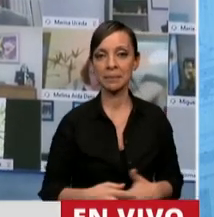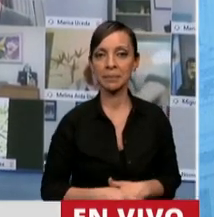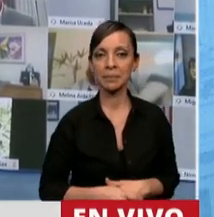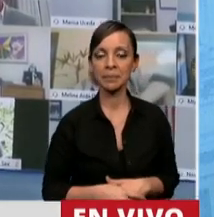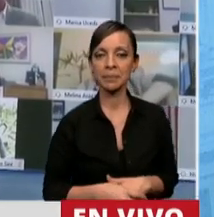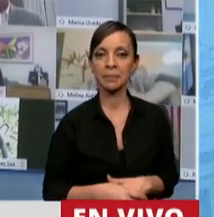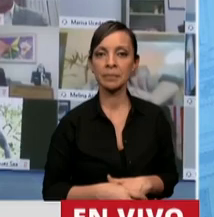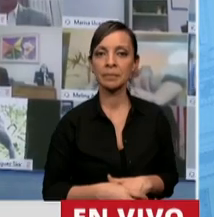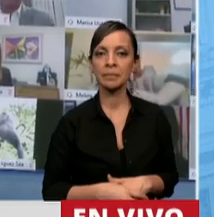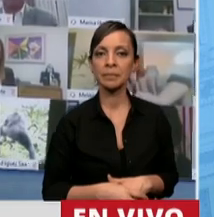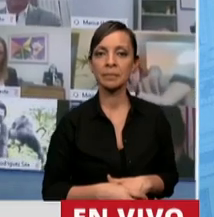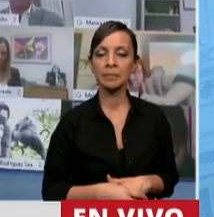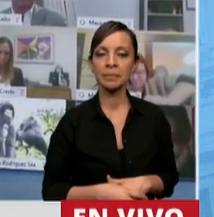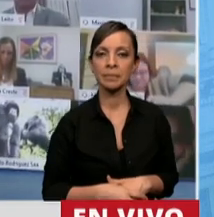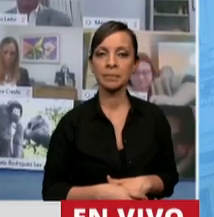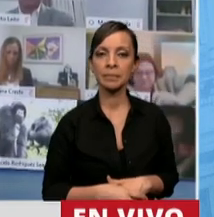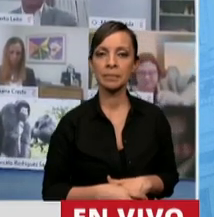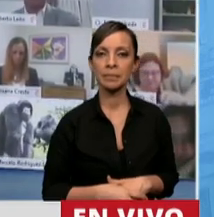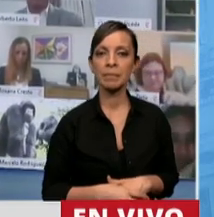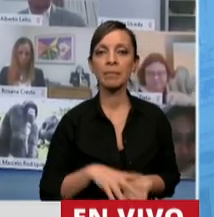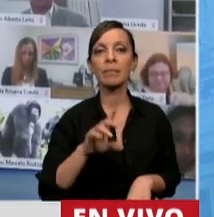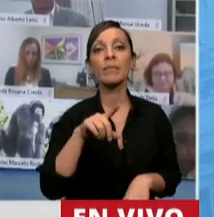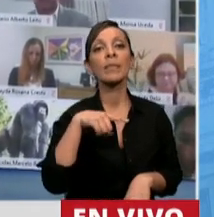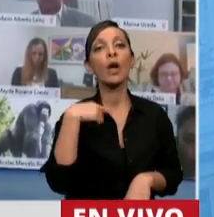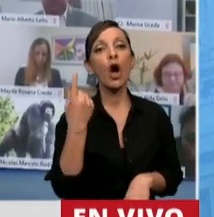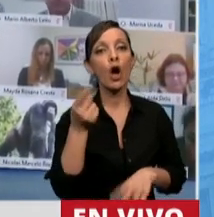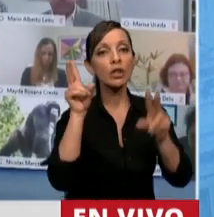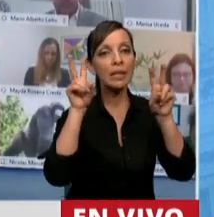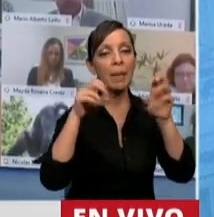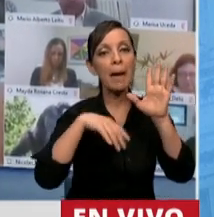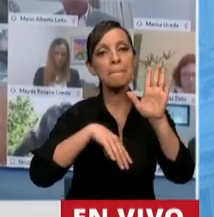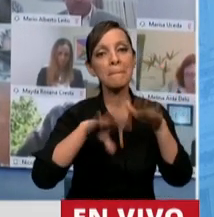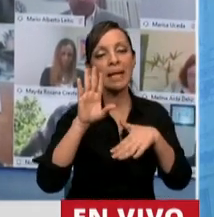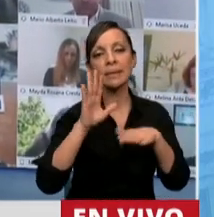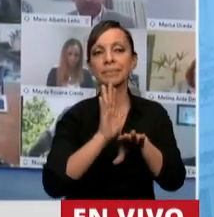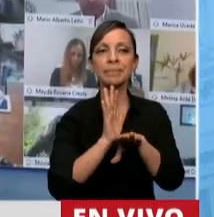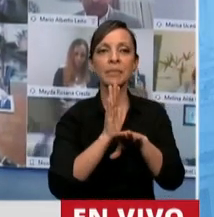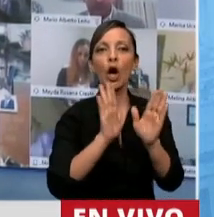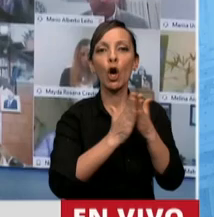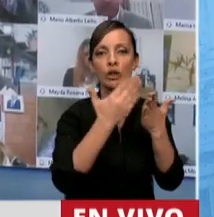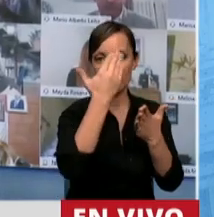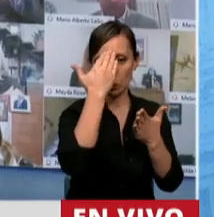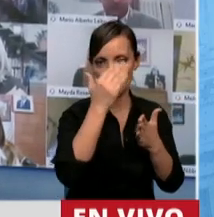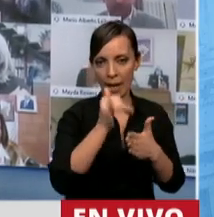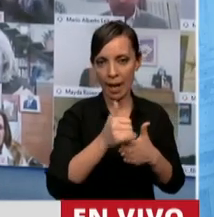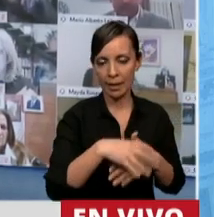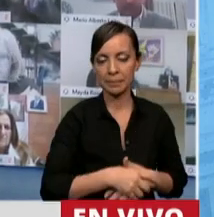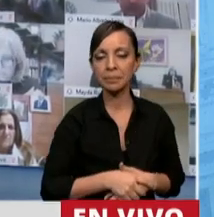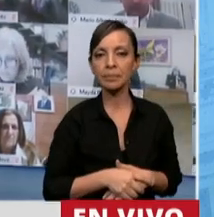Para continuar, a ver, una cuestión ya más bien de orden institucional, no jurídica, para la tarea que nos toque.